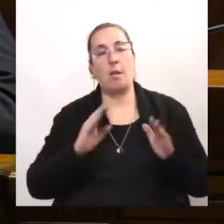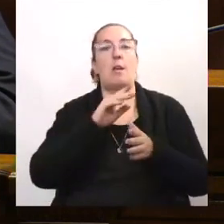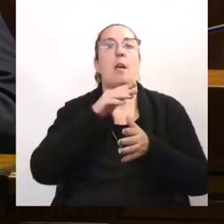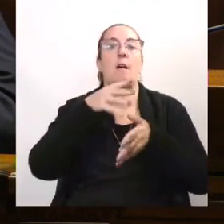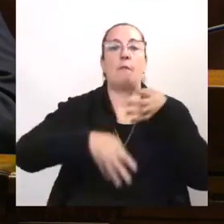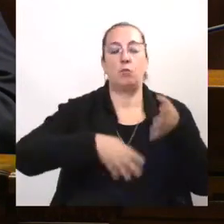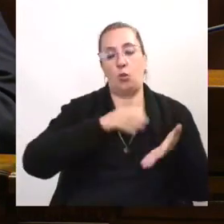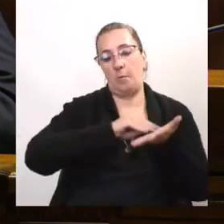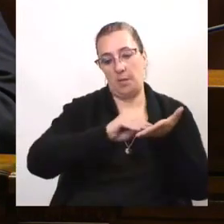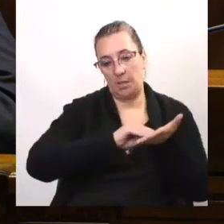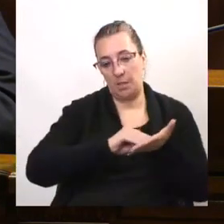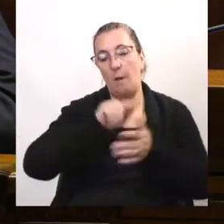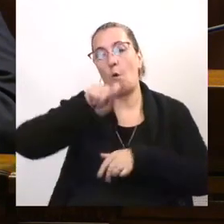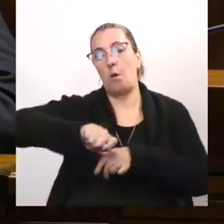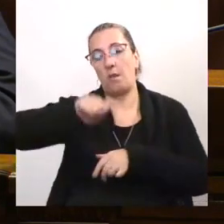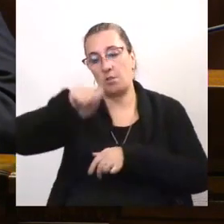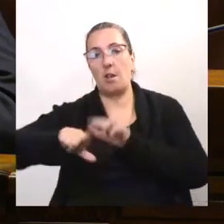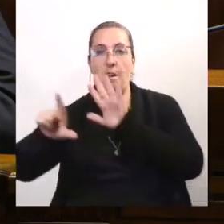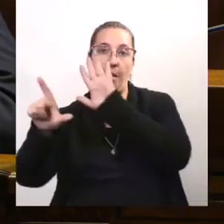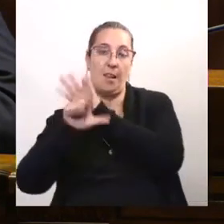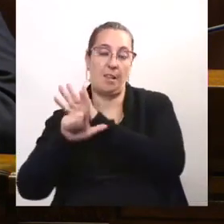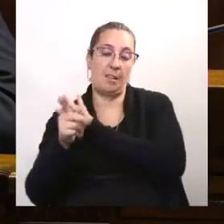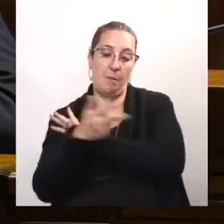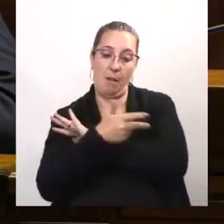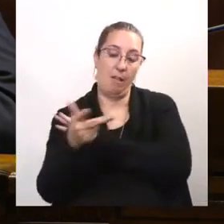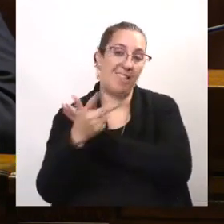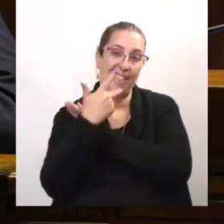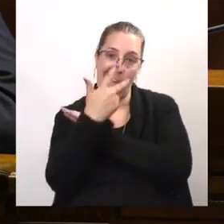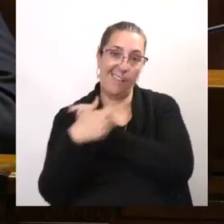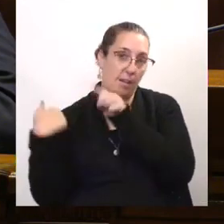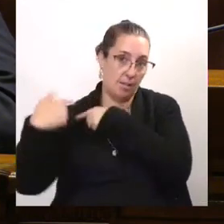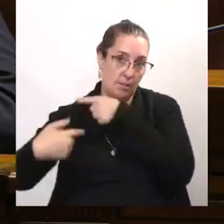jurisdiccional y legislativa que conocimos tradicionalmente.